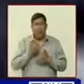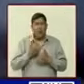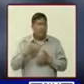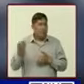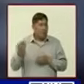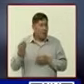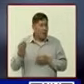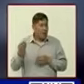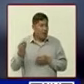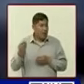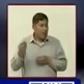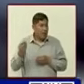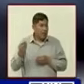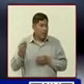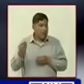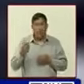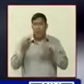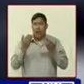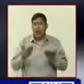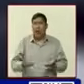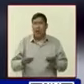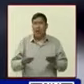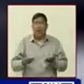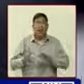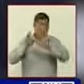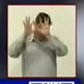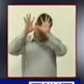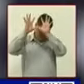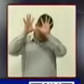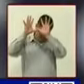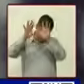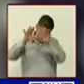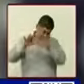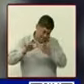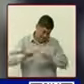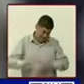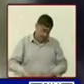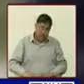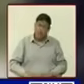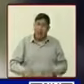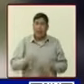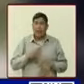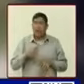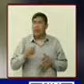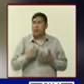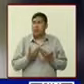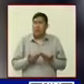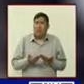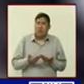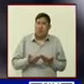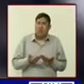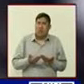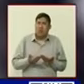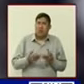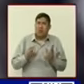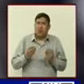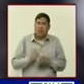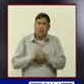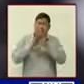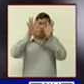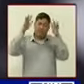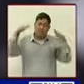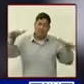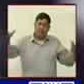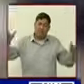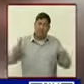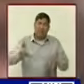cuadrado. Dirán, si ha habido una precipitación de estas características, ¿cómo es posible que no haya habido desborde como lo